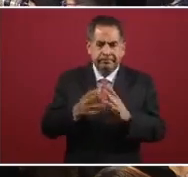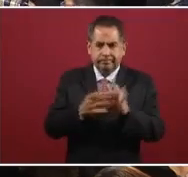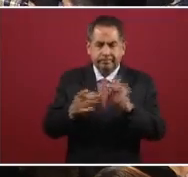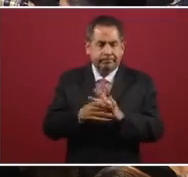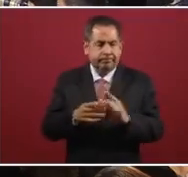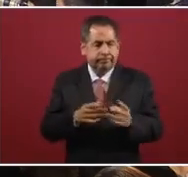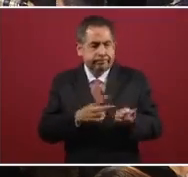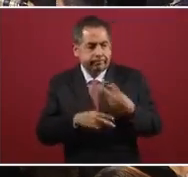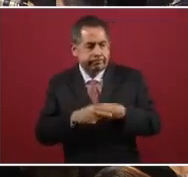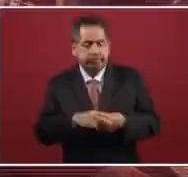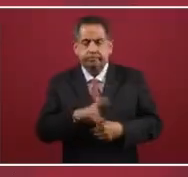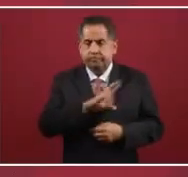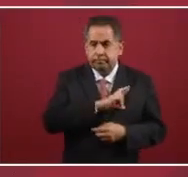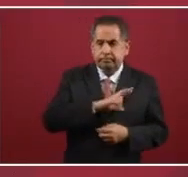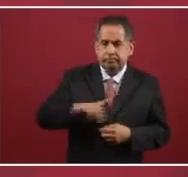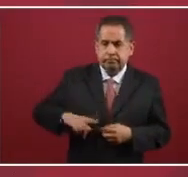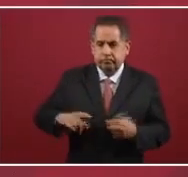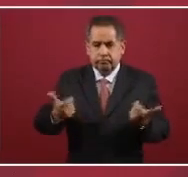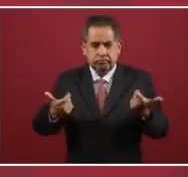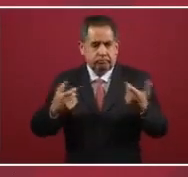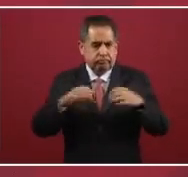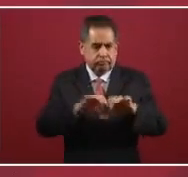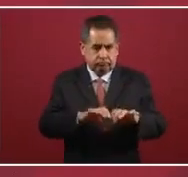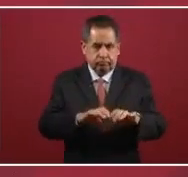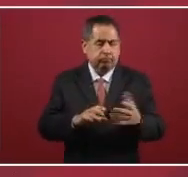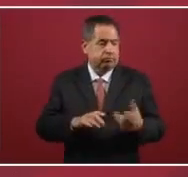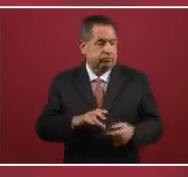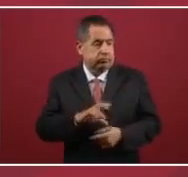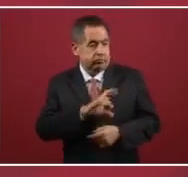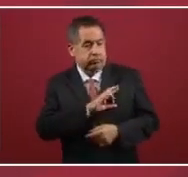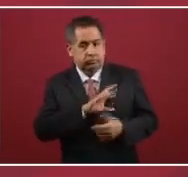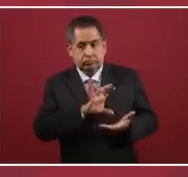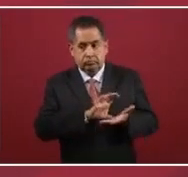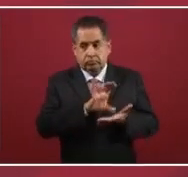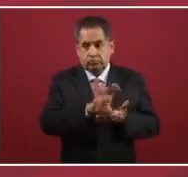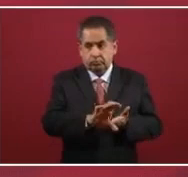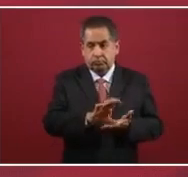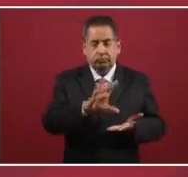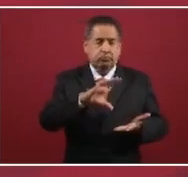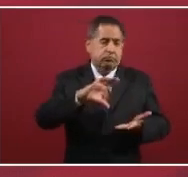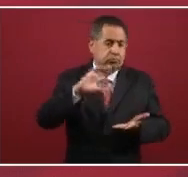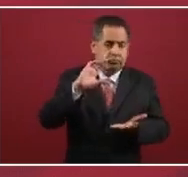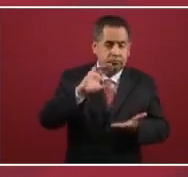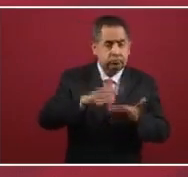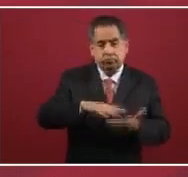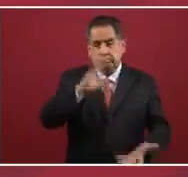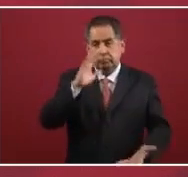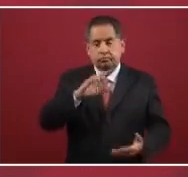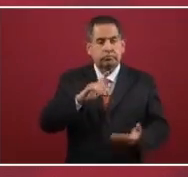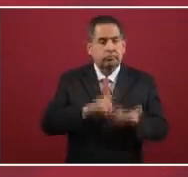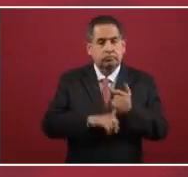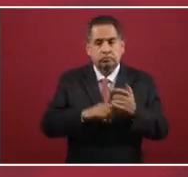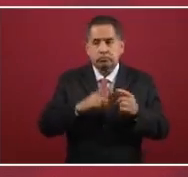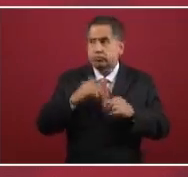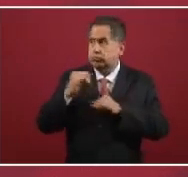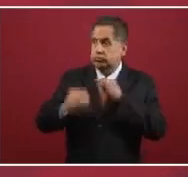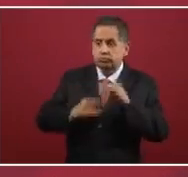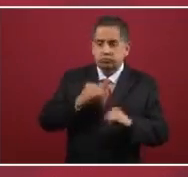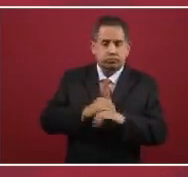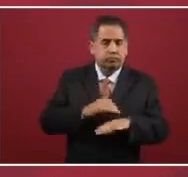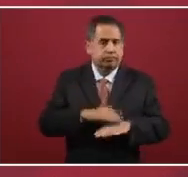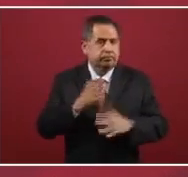la inversión pública como la inversión privada. La inversión pública es todavía muchísimo mayor con respecto a estándares